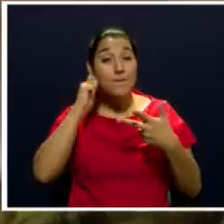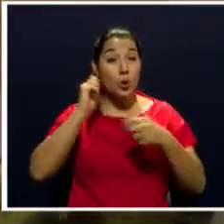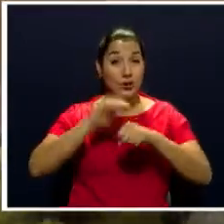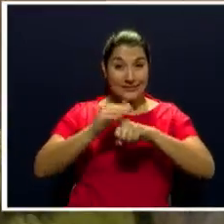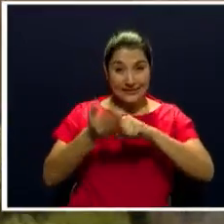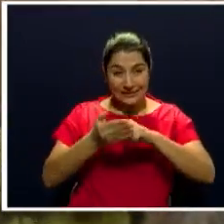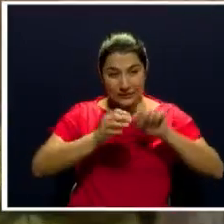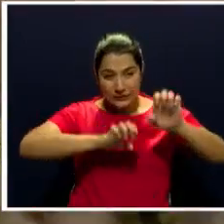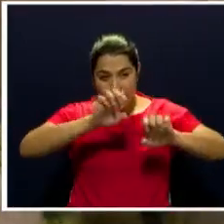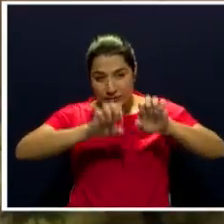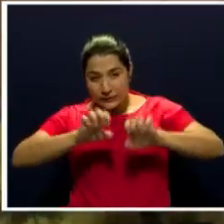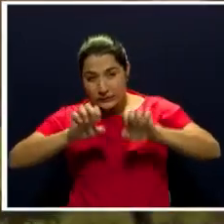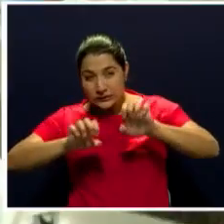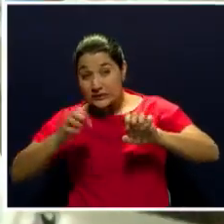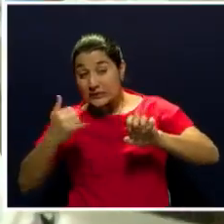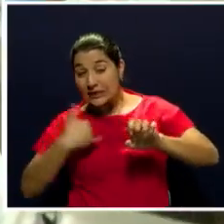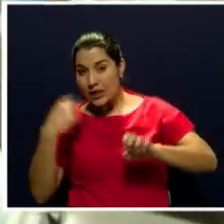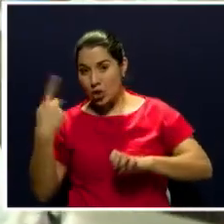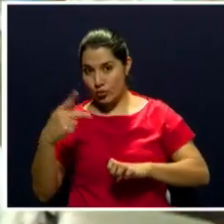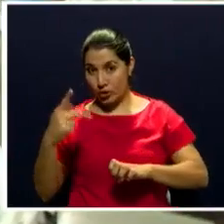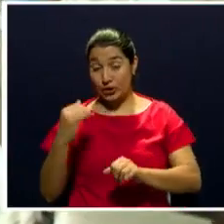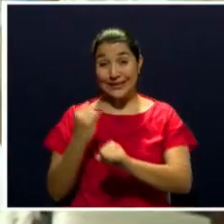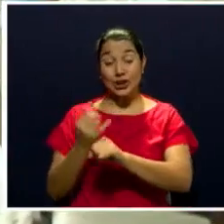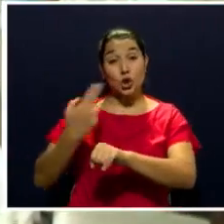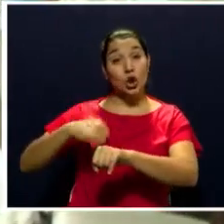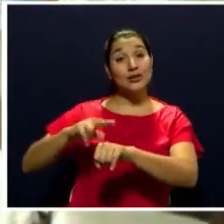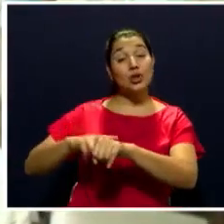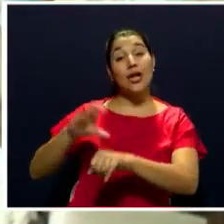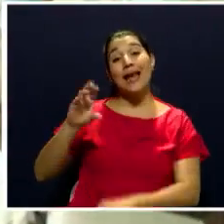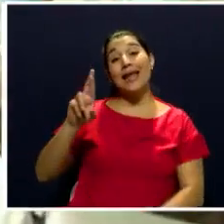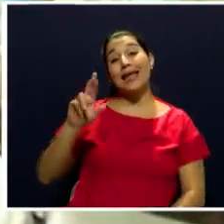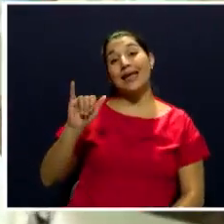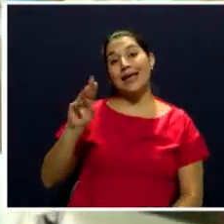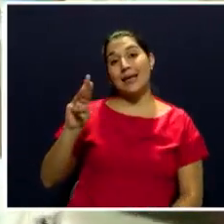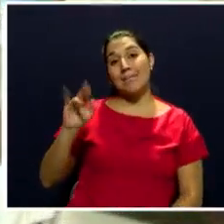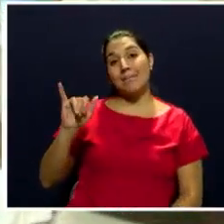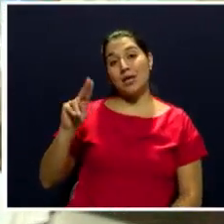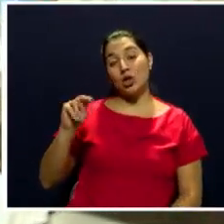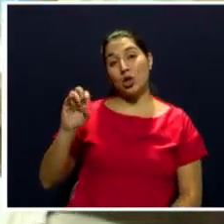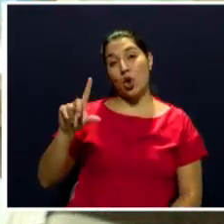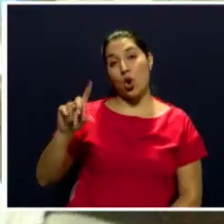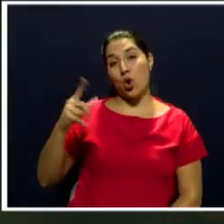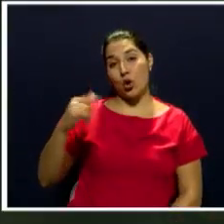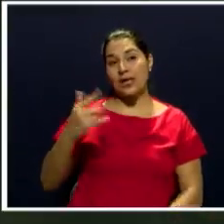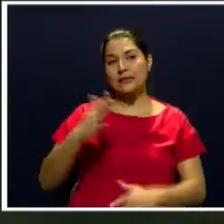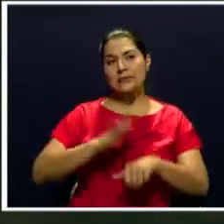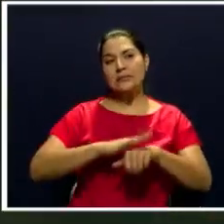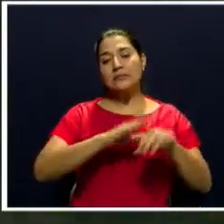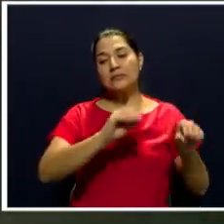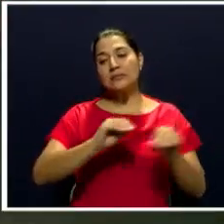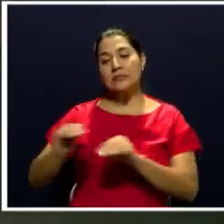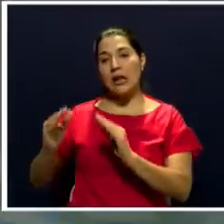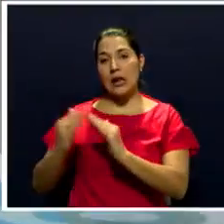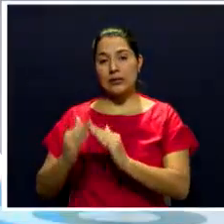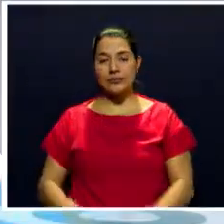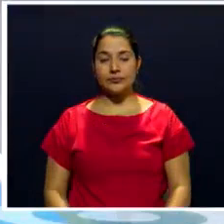el COVID-19. El Instituto Nacional de Criminología dio el aval para que sean trasladados al régimen